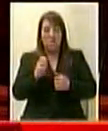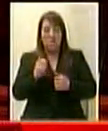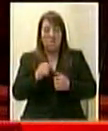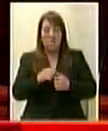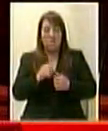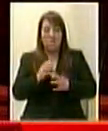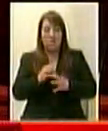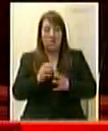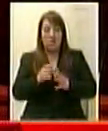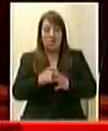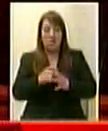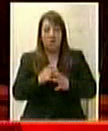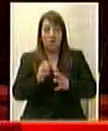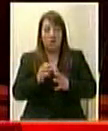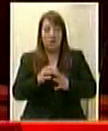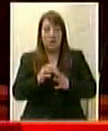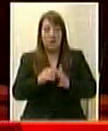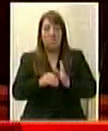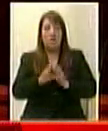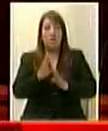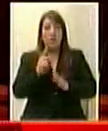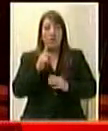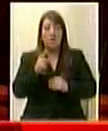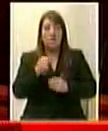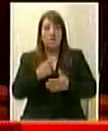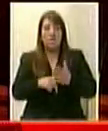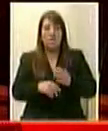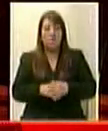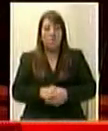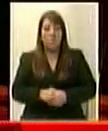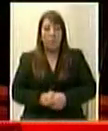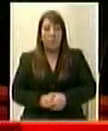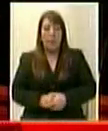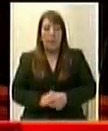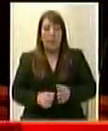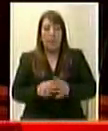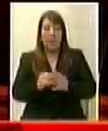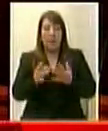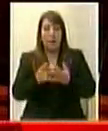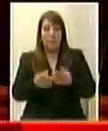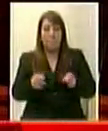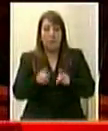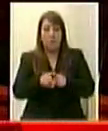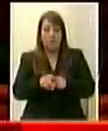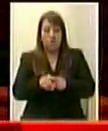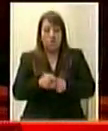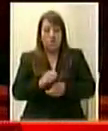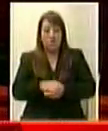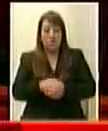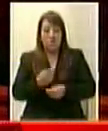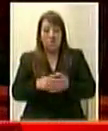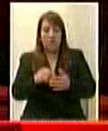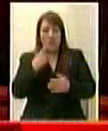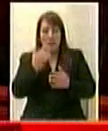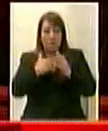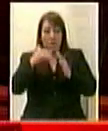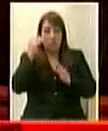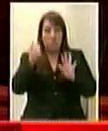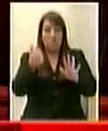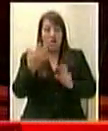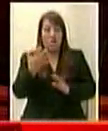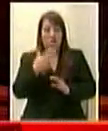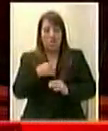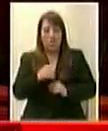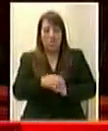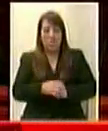el decreto supremo establece a los cónyuges o concubinos que sean mayores de